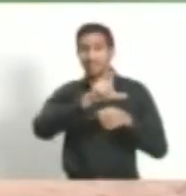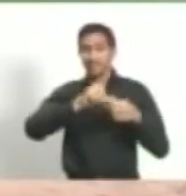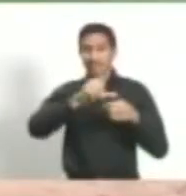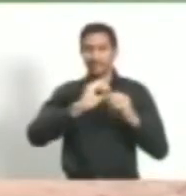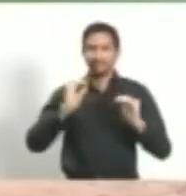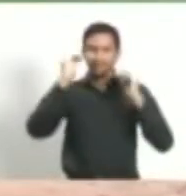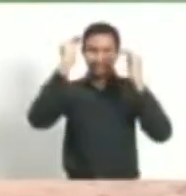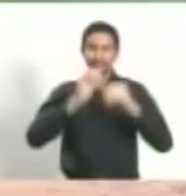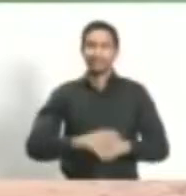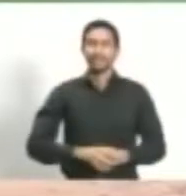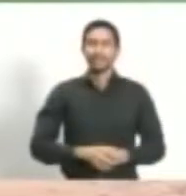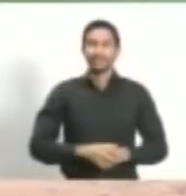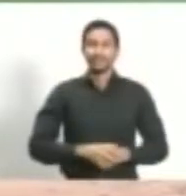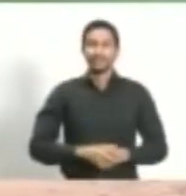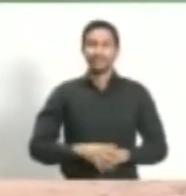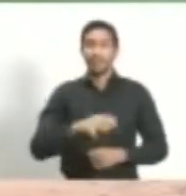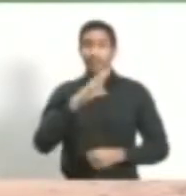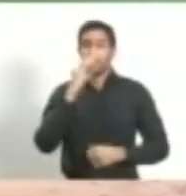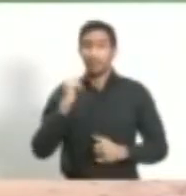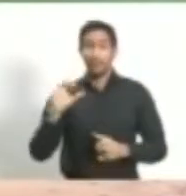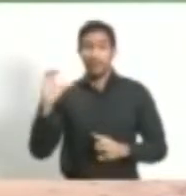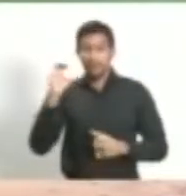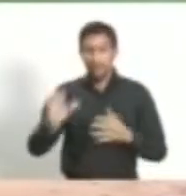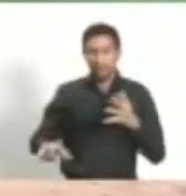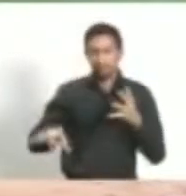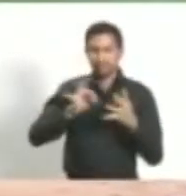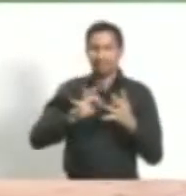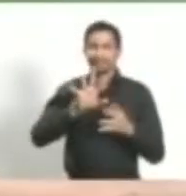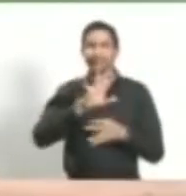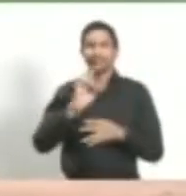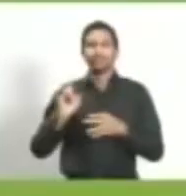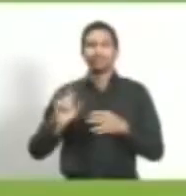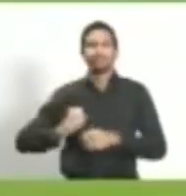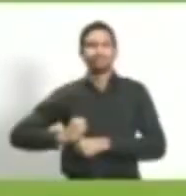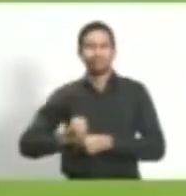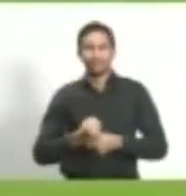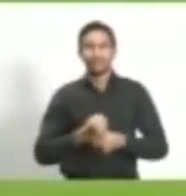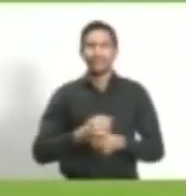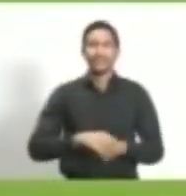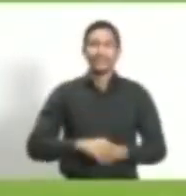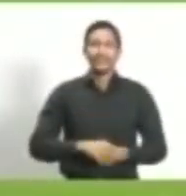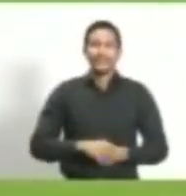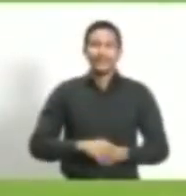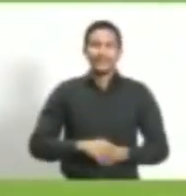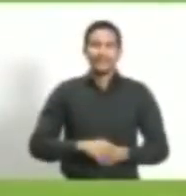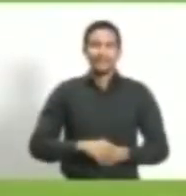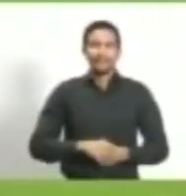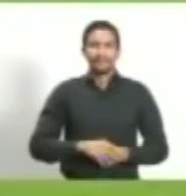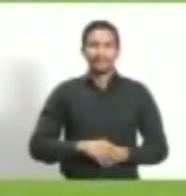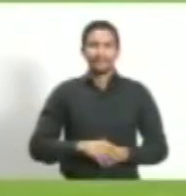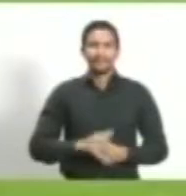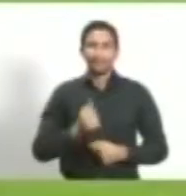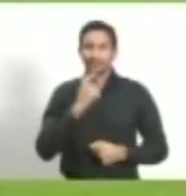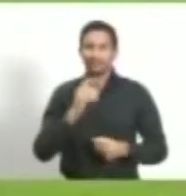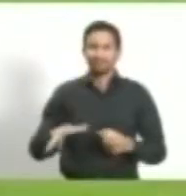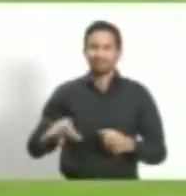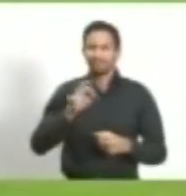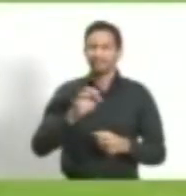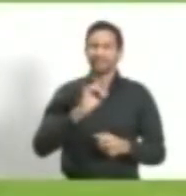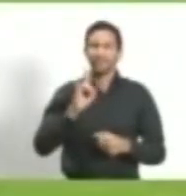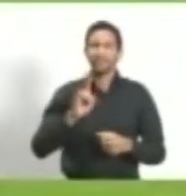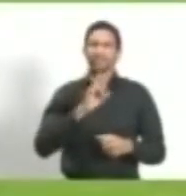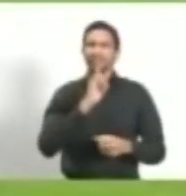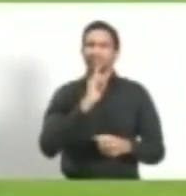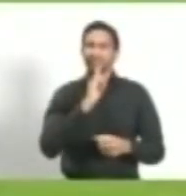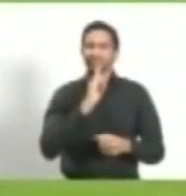Colombia amaneció hoy con un pelotero más en el béisbol de las Grandes Ligas. El relevista cartagenero Dayan Díaz fue llamado a la Gran Carpa por el equipo Astros